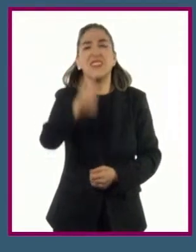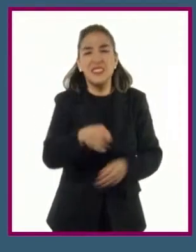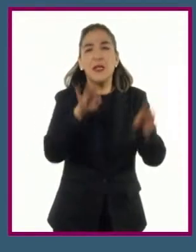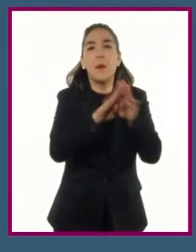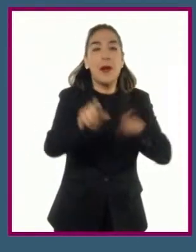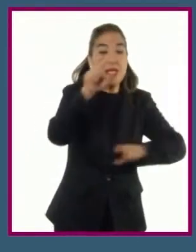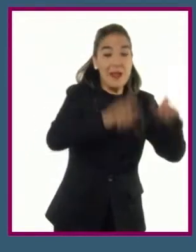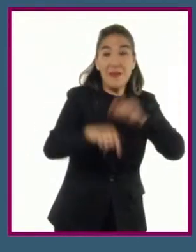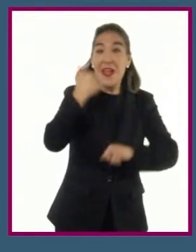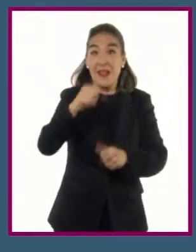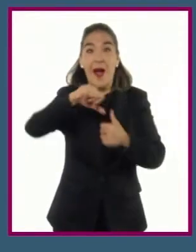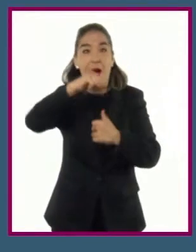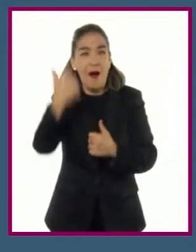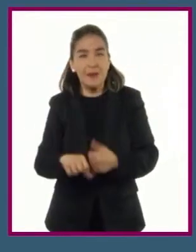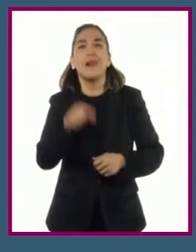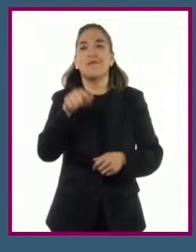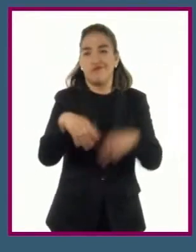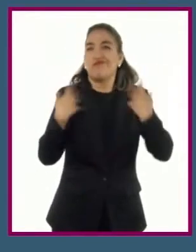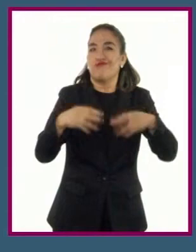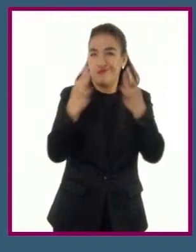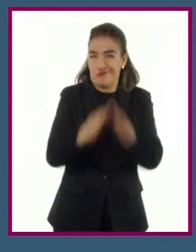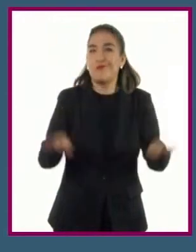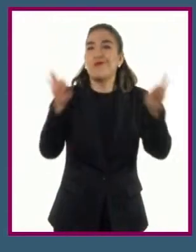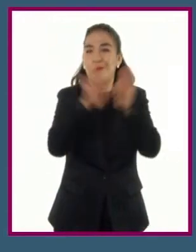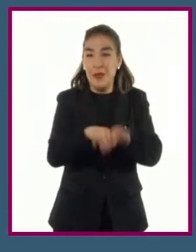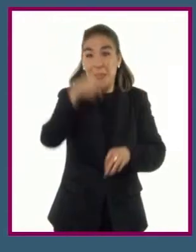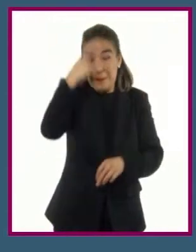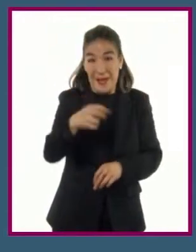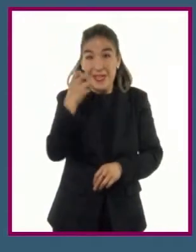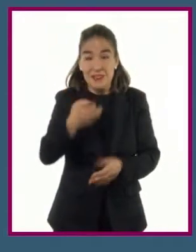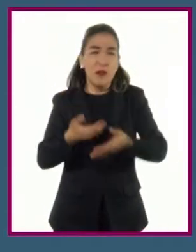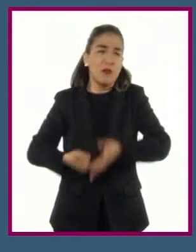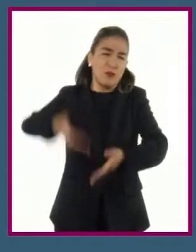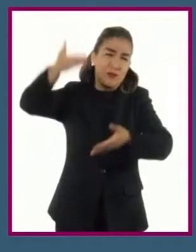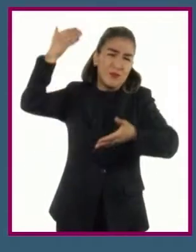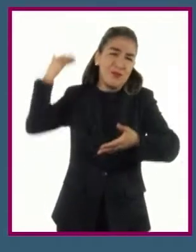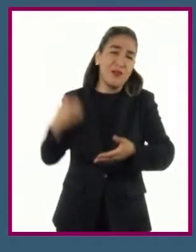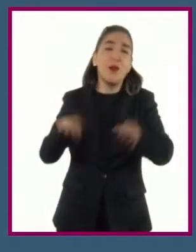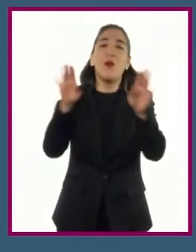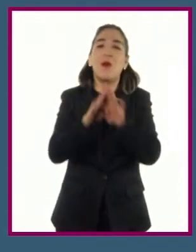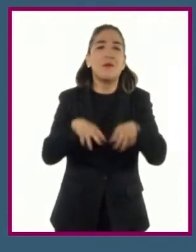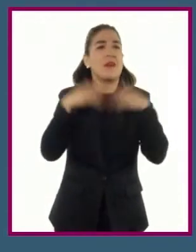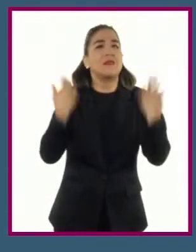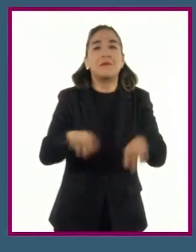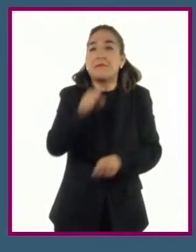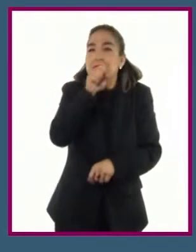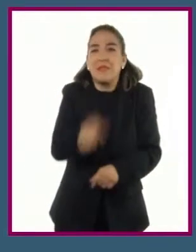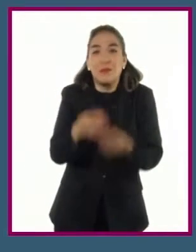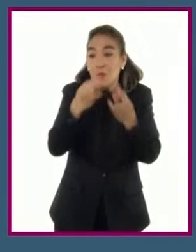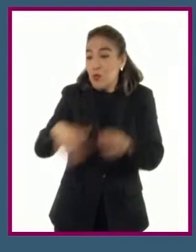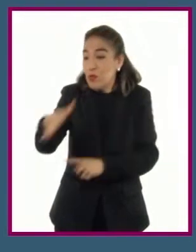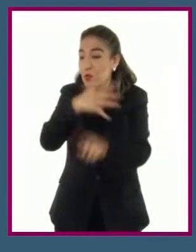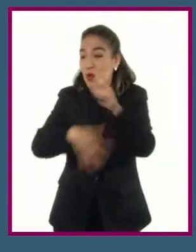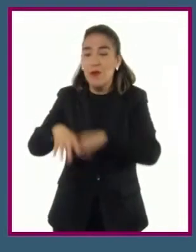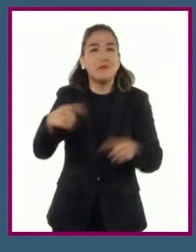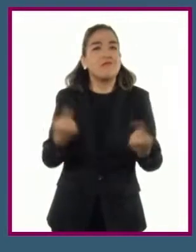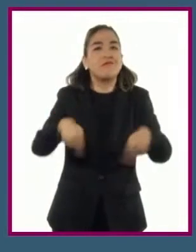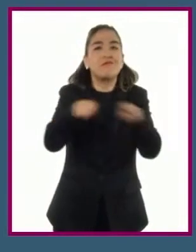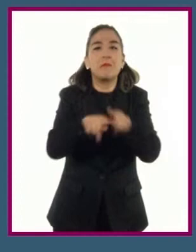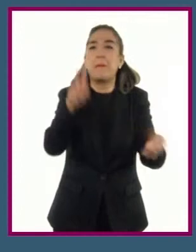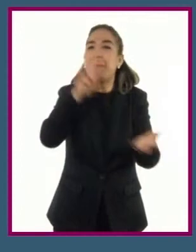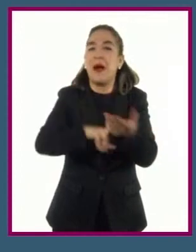química y las artes fue muy importante, ya que para nuestros antepasados todo tenía el mismo valor. Las